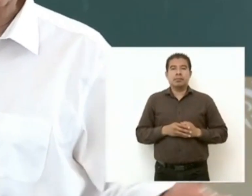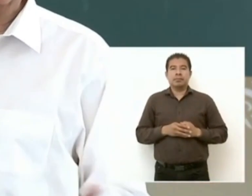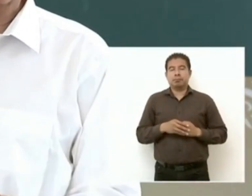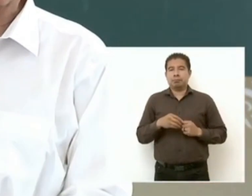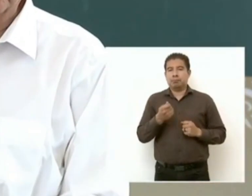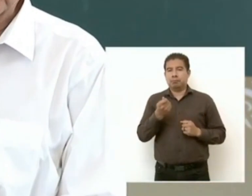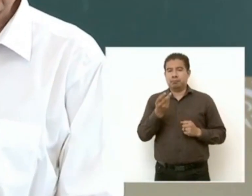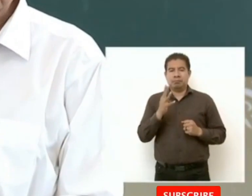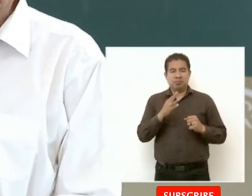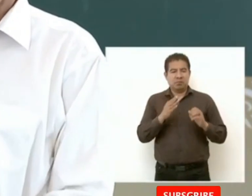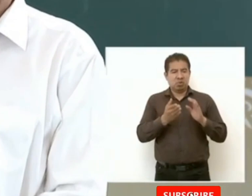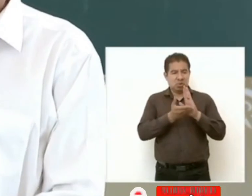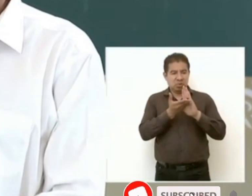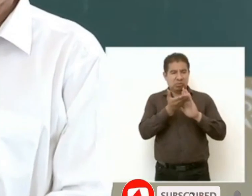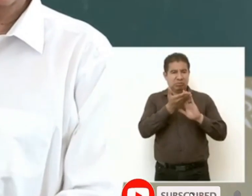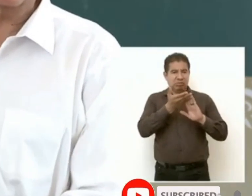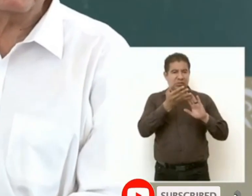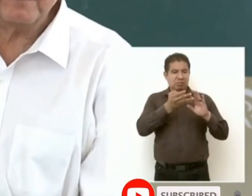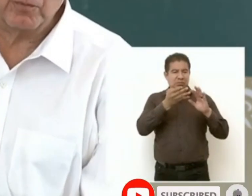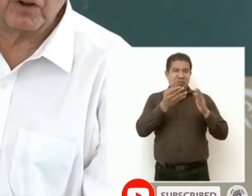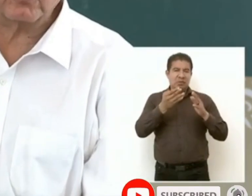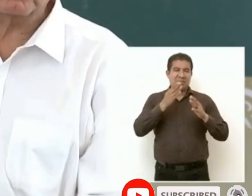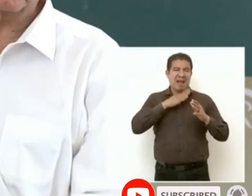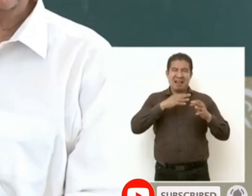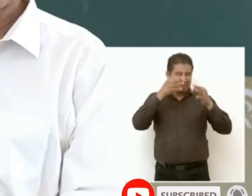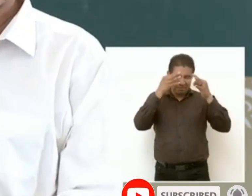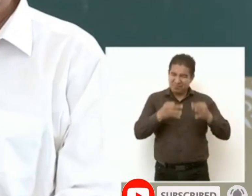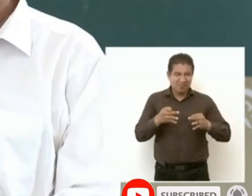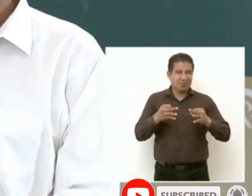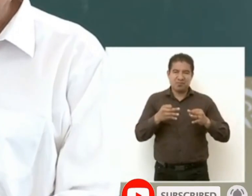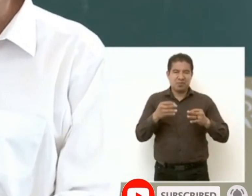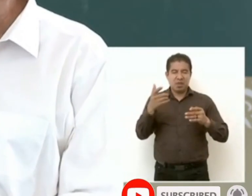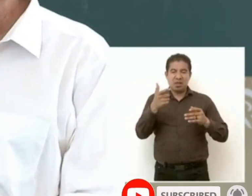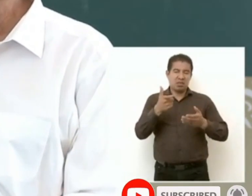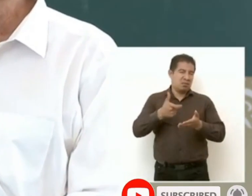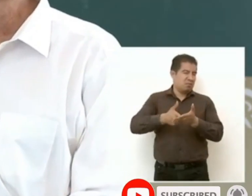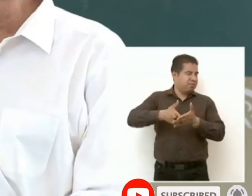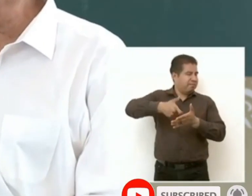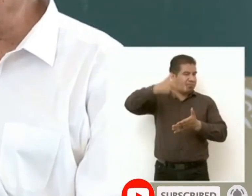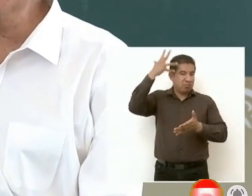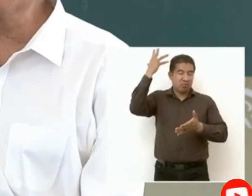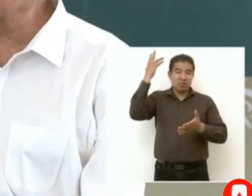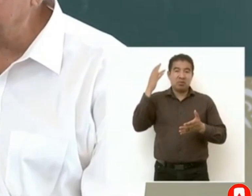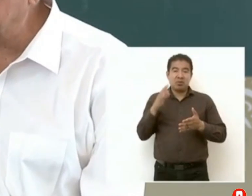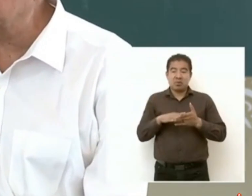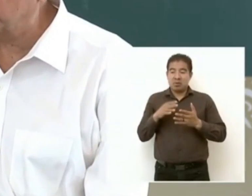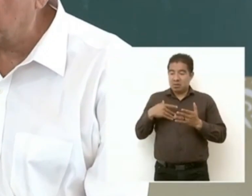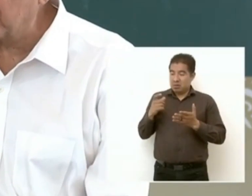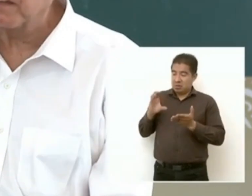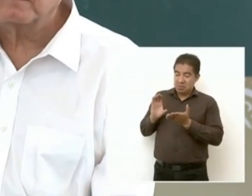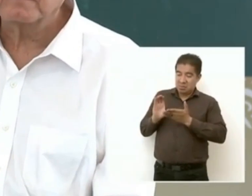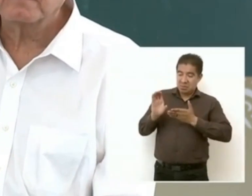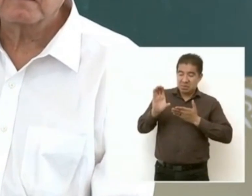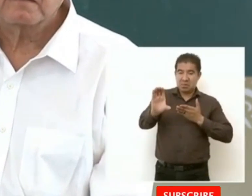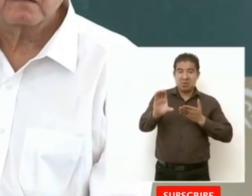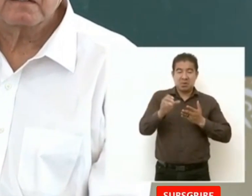no servían las obras o cobraban carísimo por las obras. A veces recibían los anticipos de una